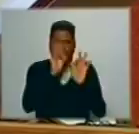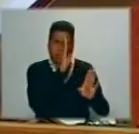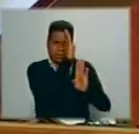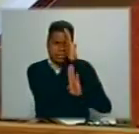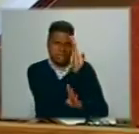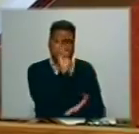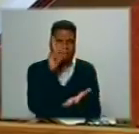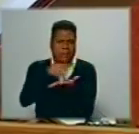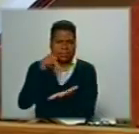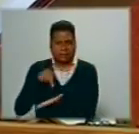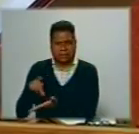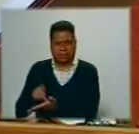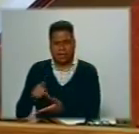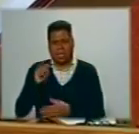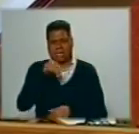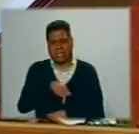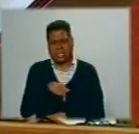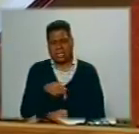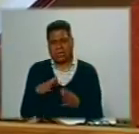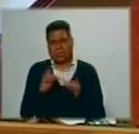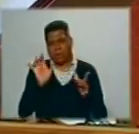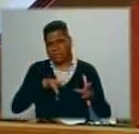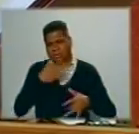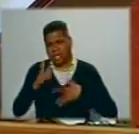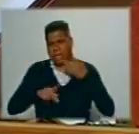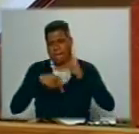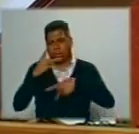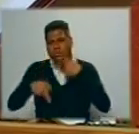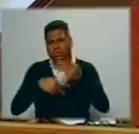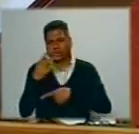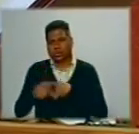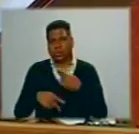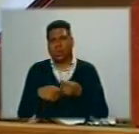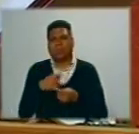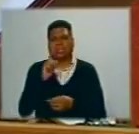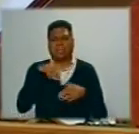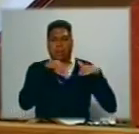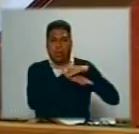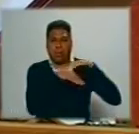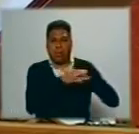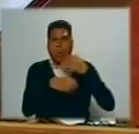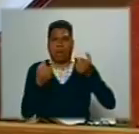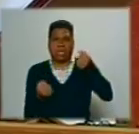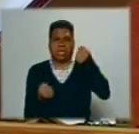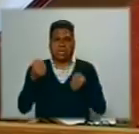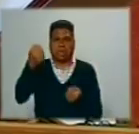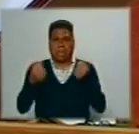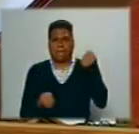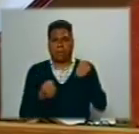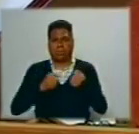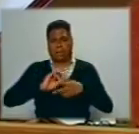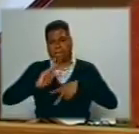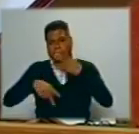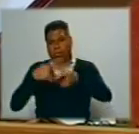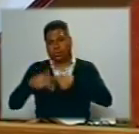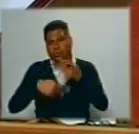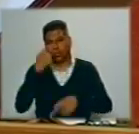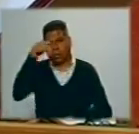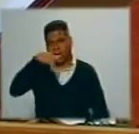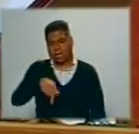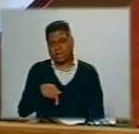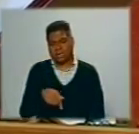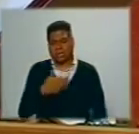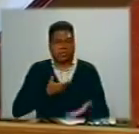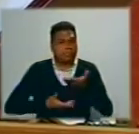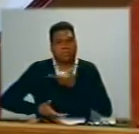participan o intervienen en las actividades de producción, acondicionamiento, almacenamiento, transporte, manufacturación, circulación,